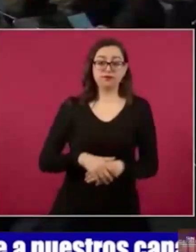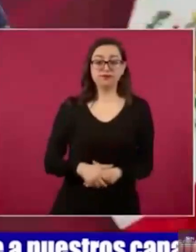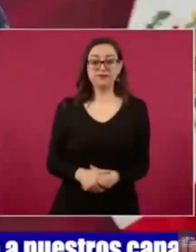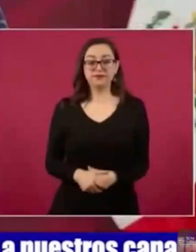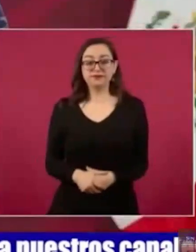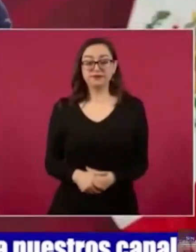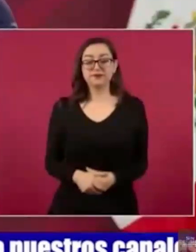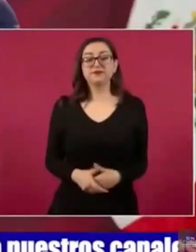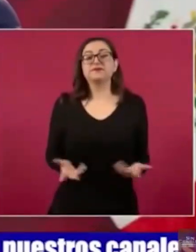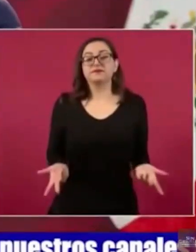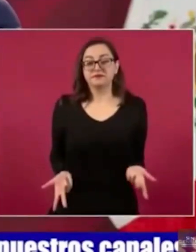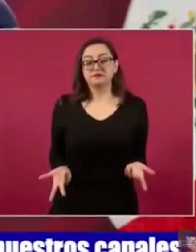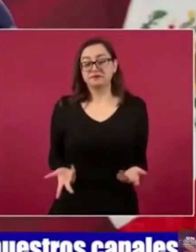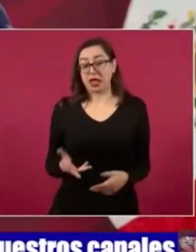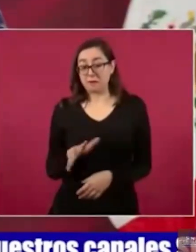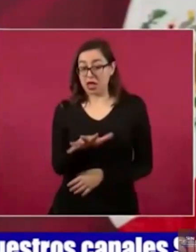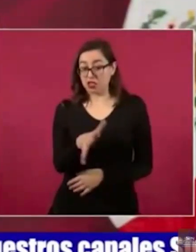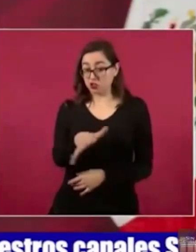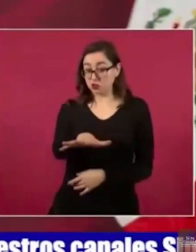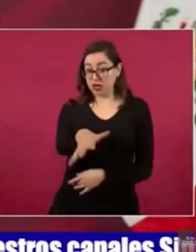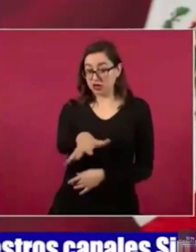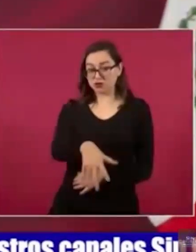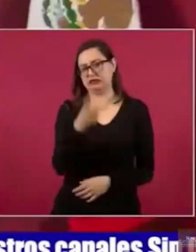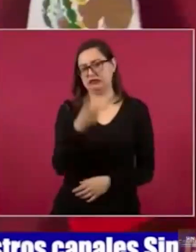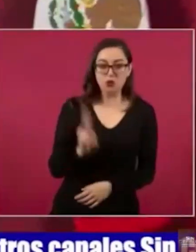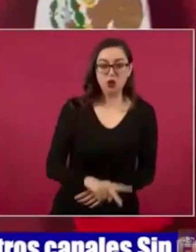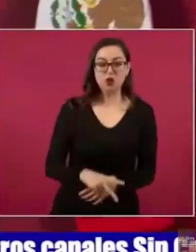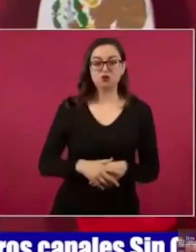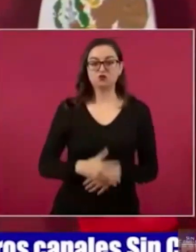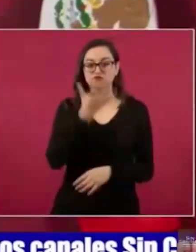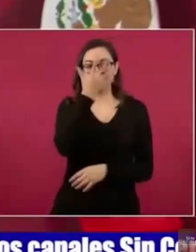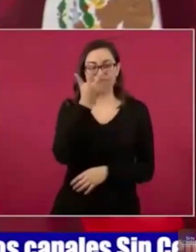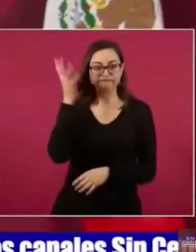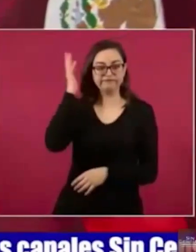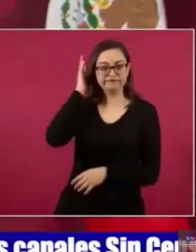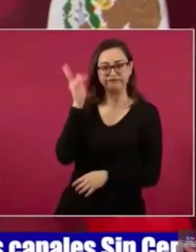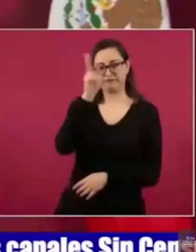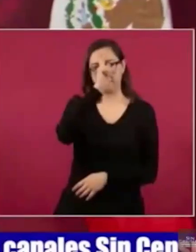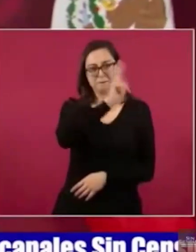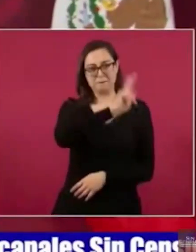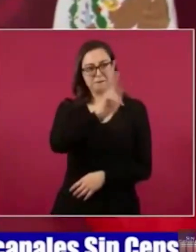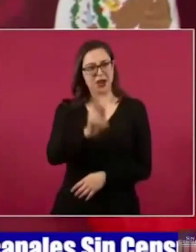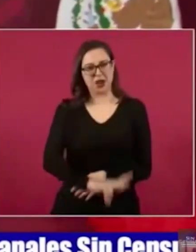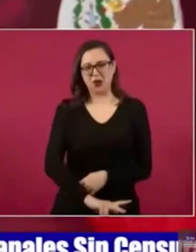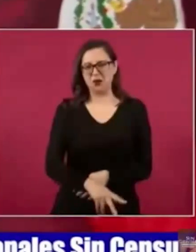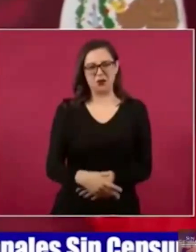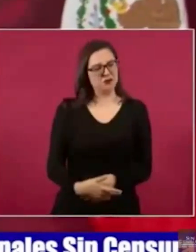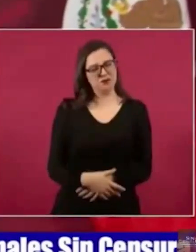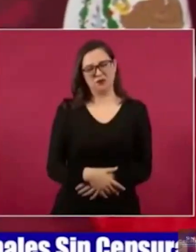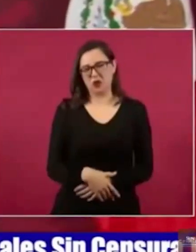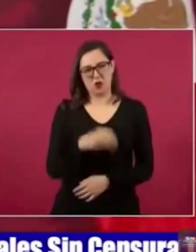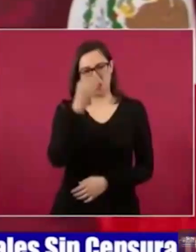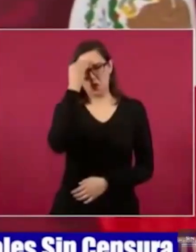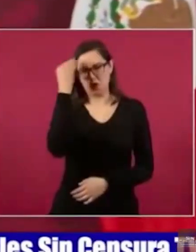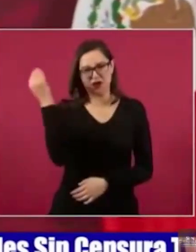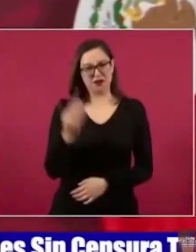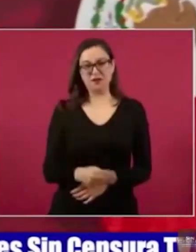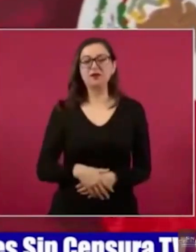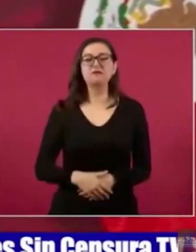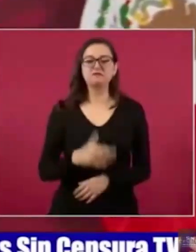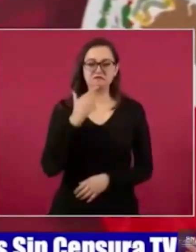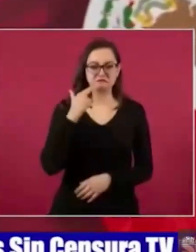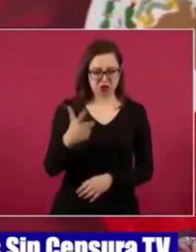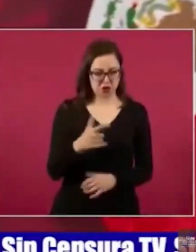Nancy Flores, corresponsal de la revista Contralínea, el presidente dice que la denuncia contra Encinas de